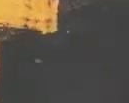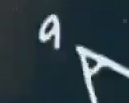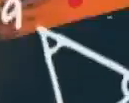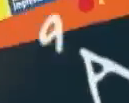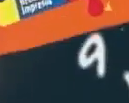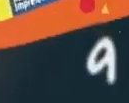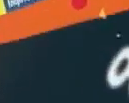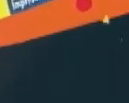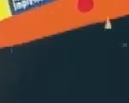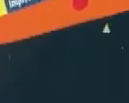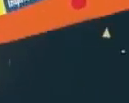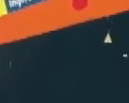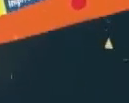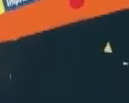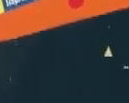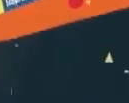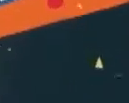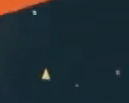Gracias.